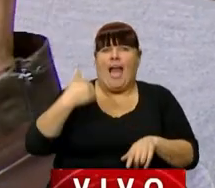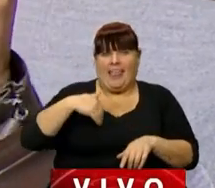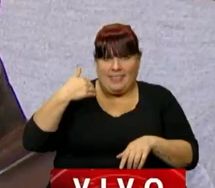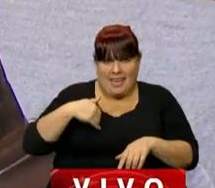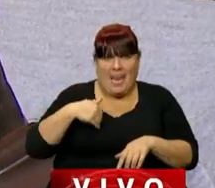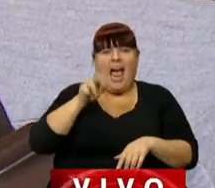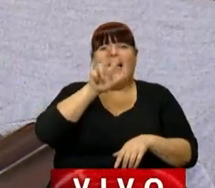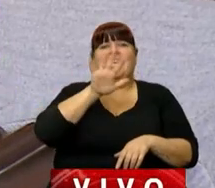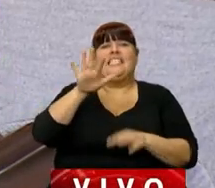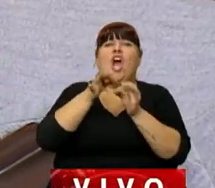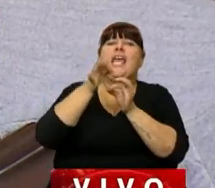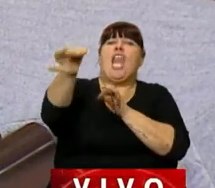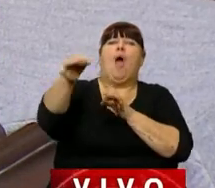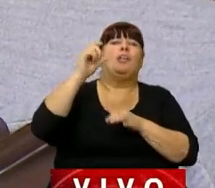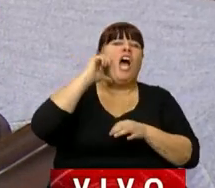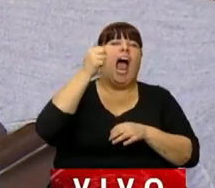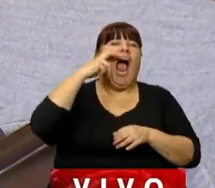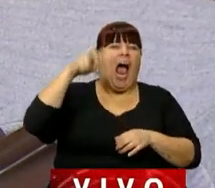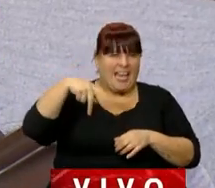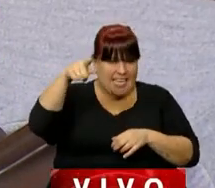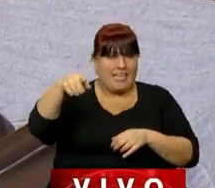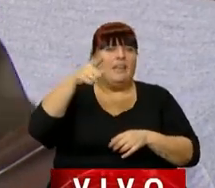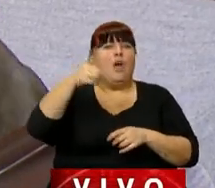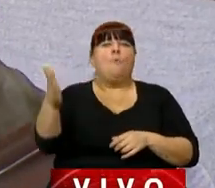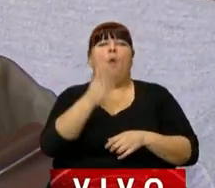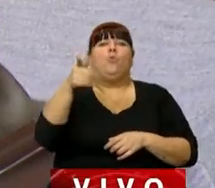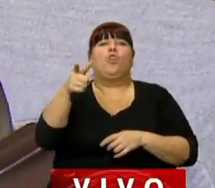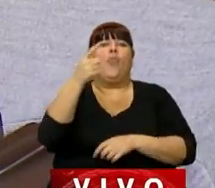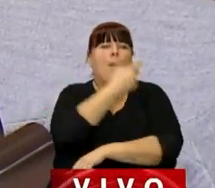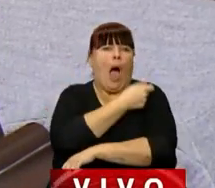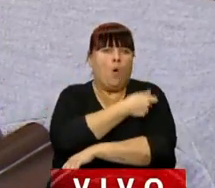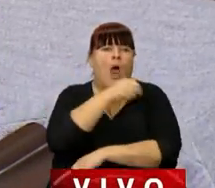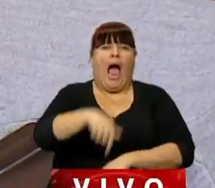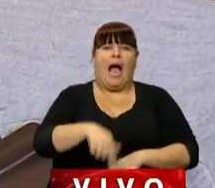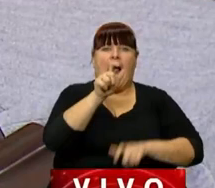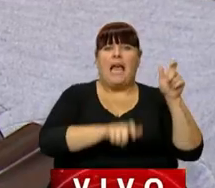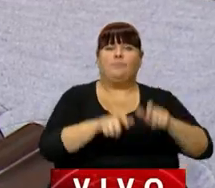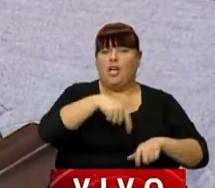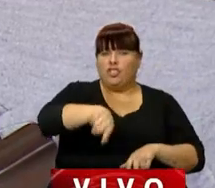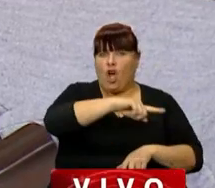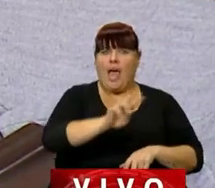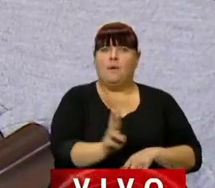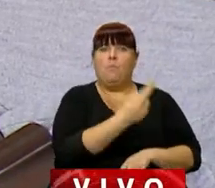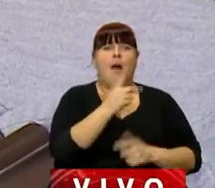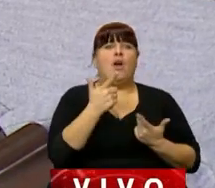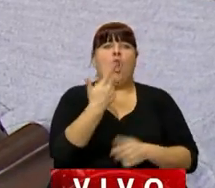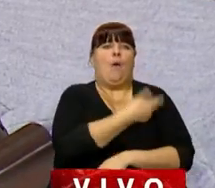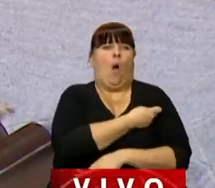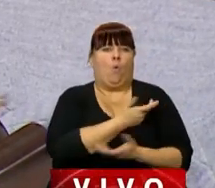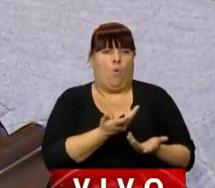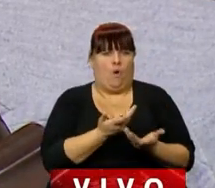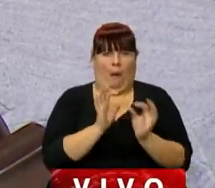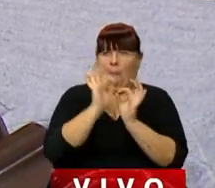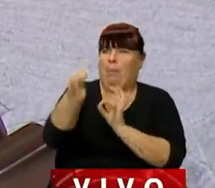nuestro país donde 35 kilómetros en garín se producían vacunas y acá la población moría por no contar